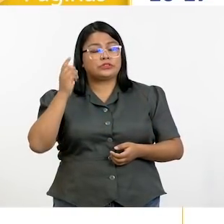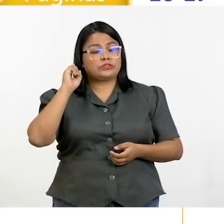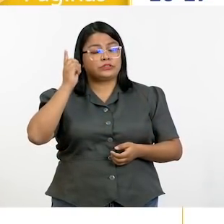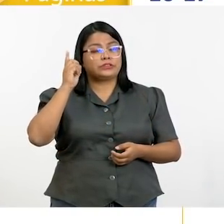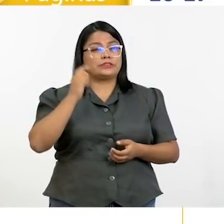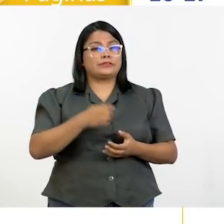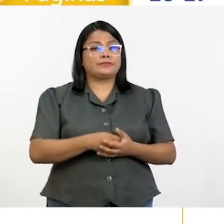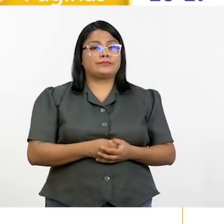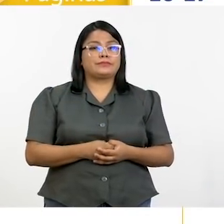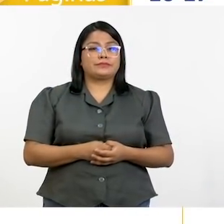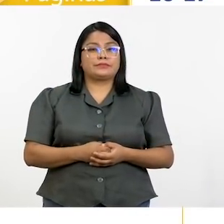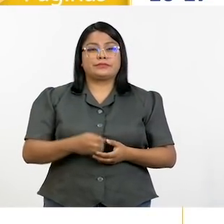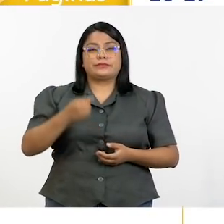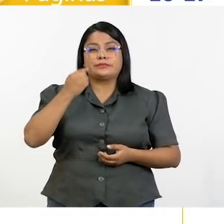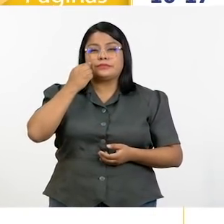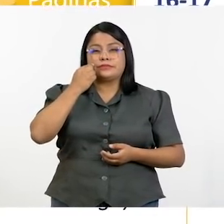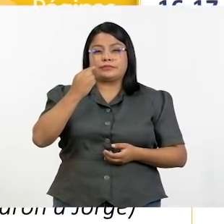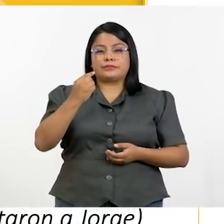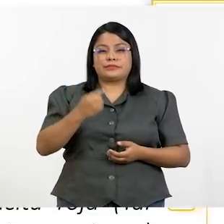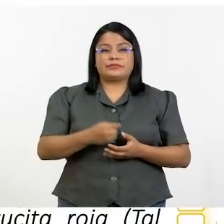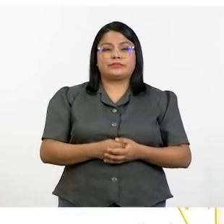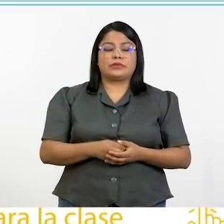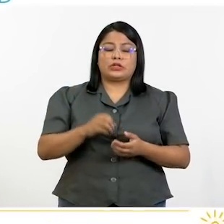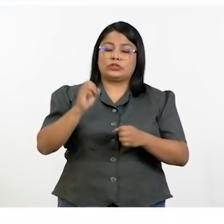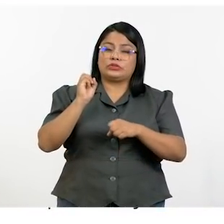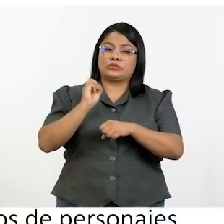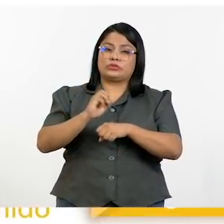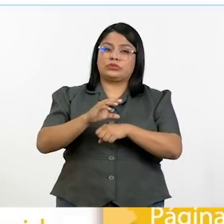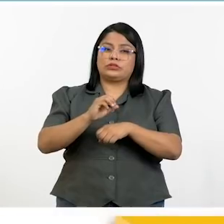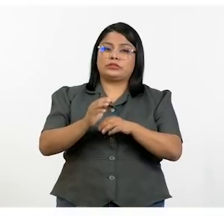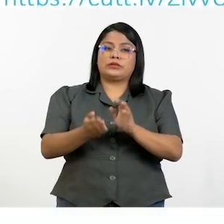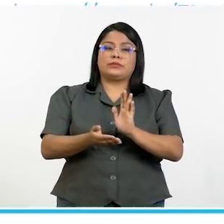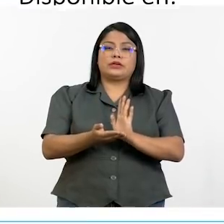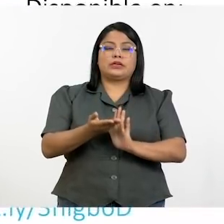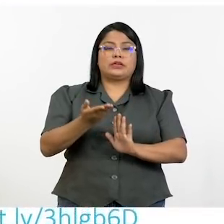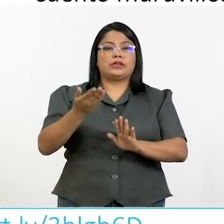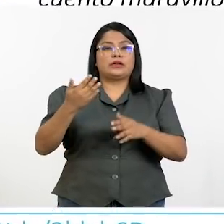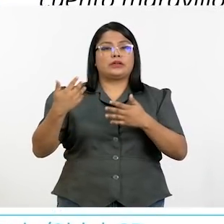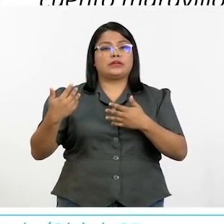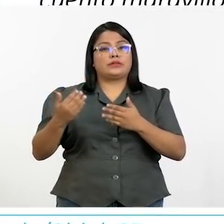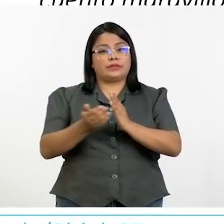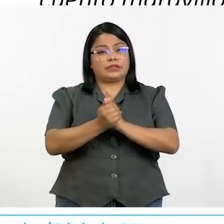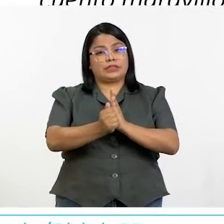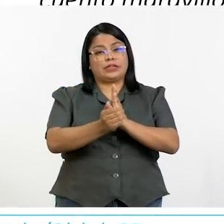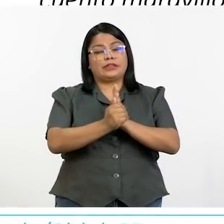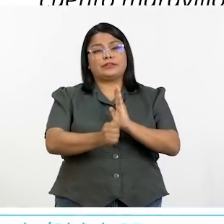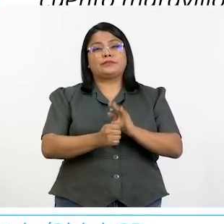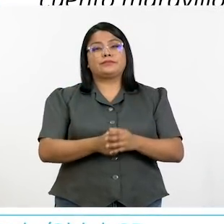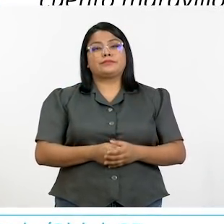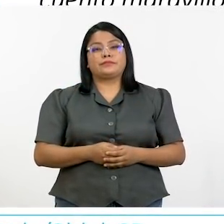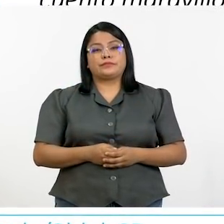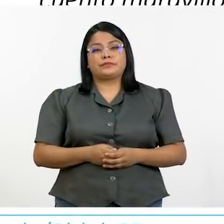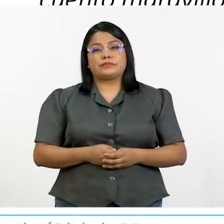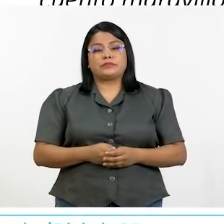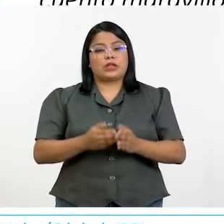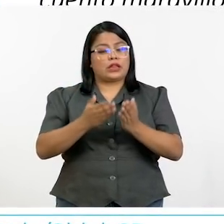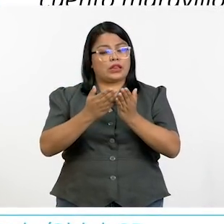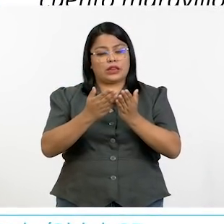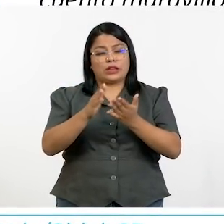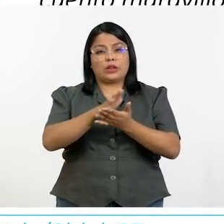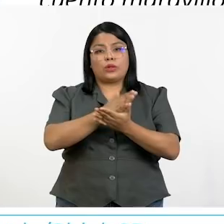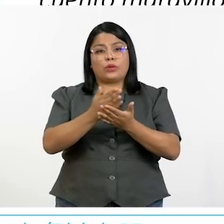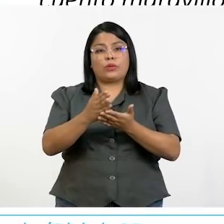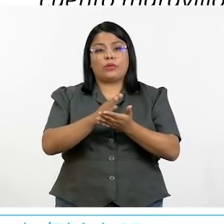el docente. Veamos un ejemplo de las sugerencias para el desarrollo de actividades. Propicia la